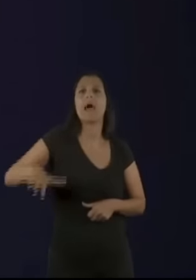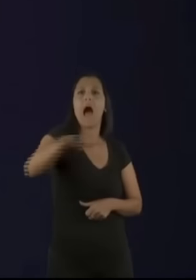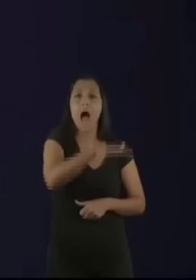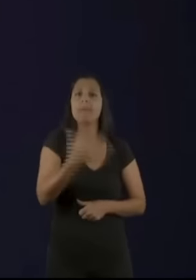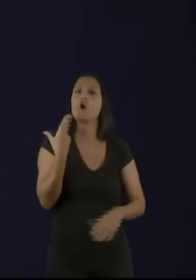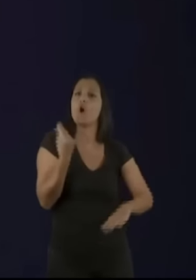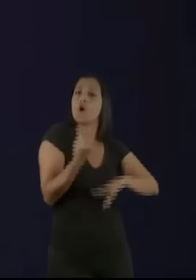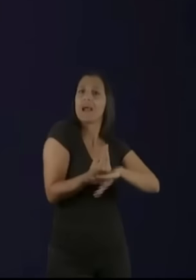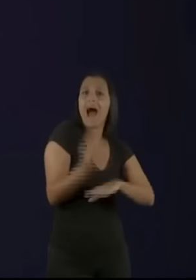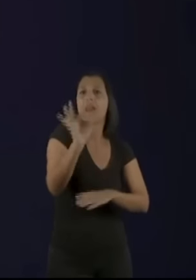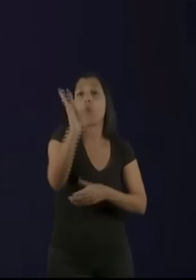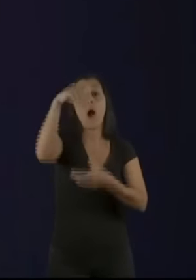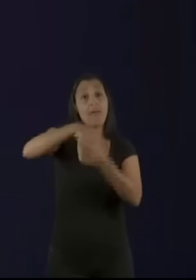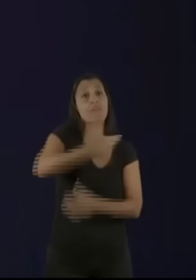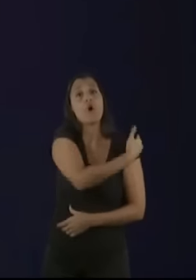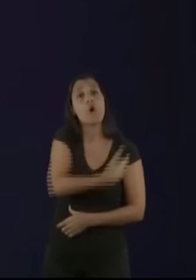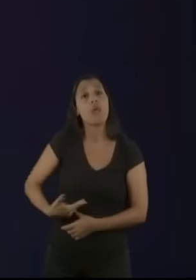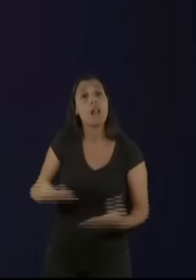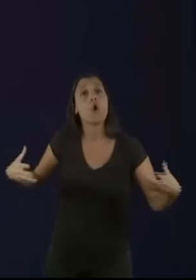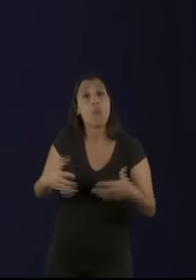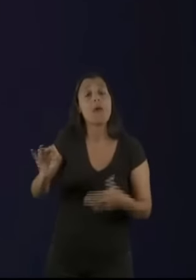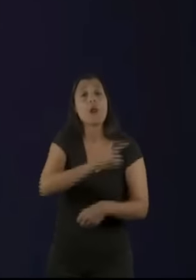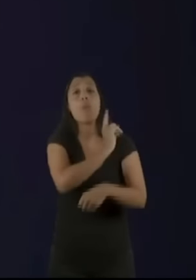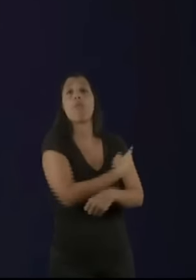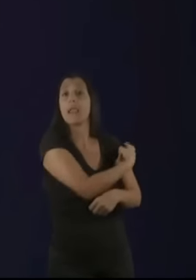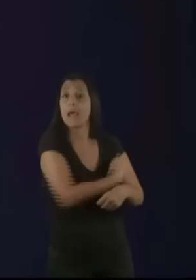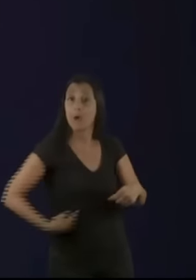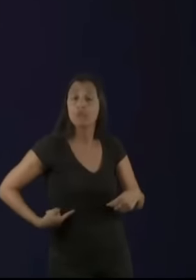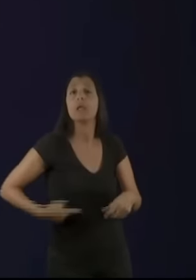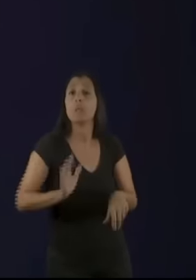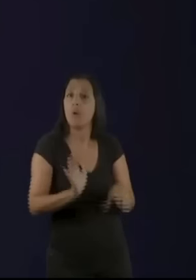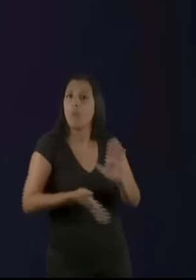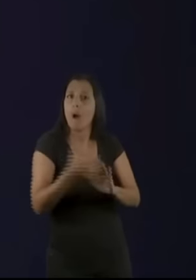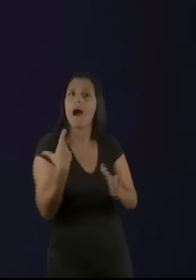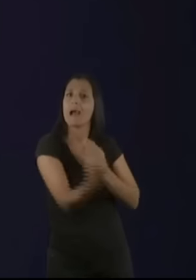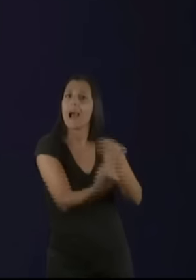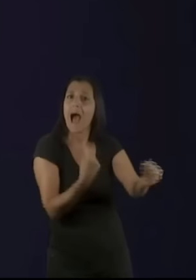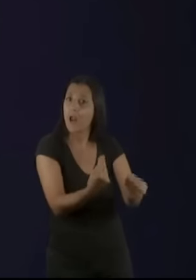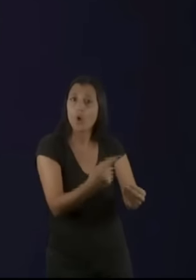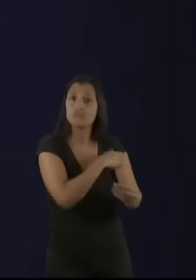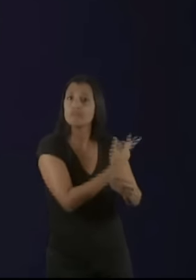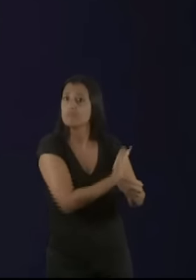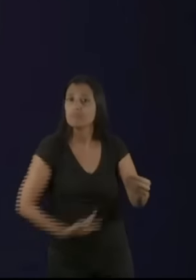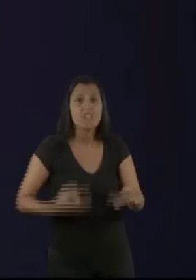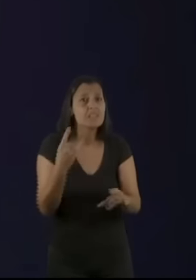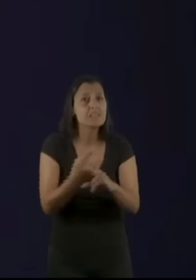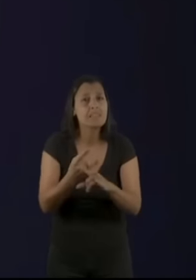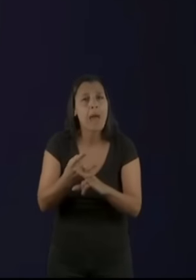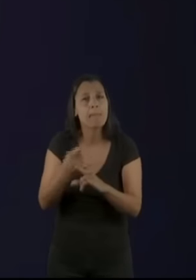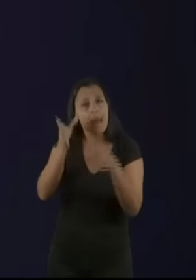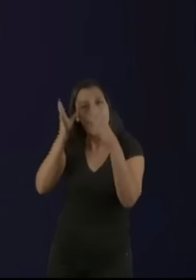cargos o funciones en el en el en el poder ejecutivo incluso eh siempre se va a poner en valor experiencia